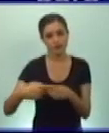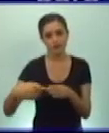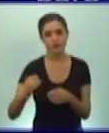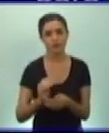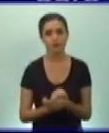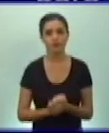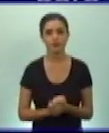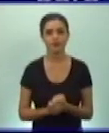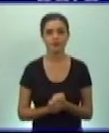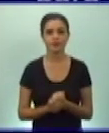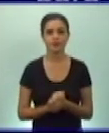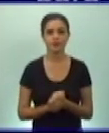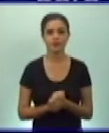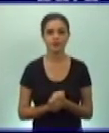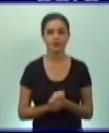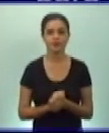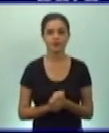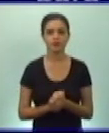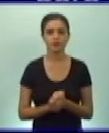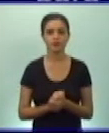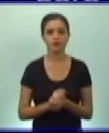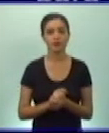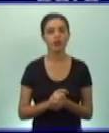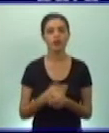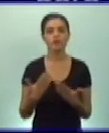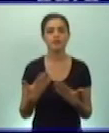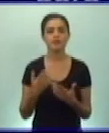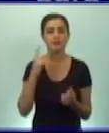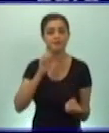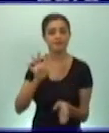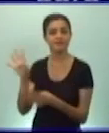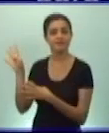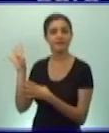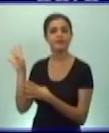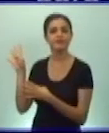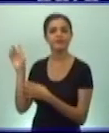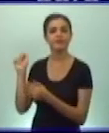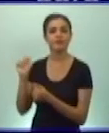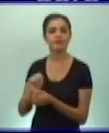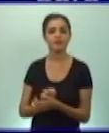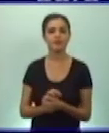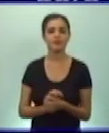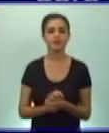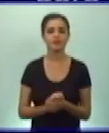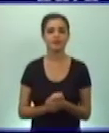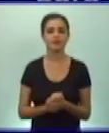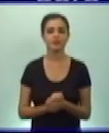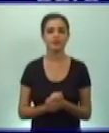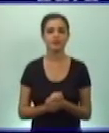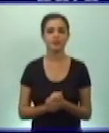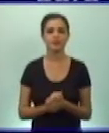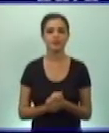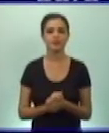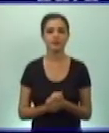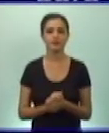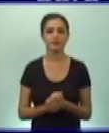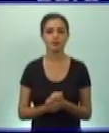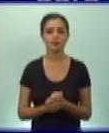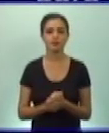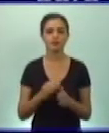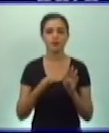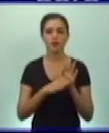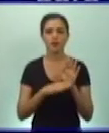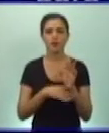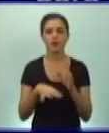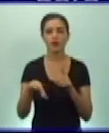menciona una de las causas que lo provocan, también lo vimos, y además declara una de las medidas tomadas por el Estado para